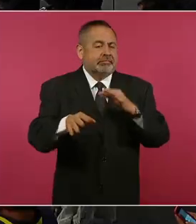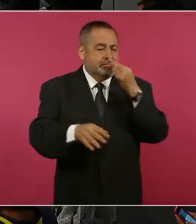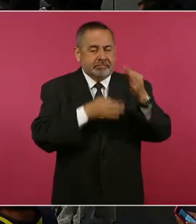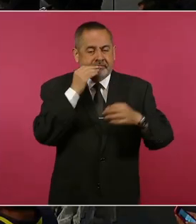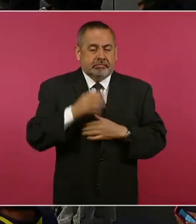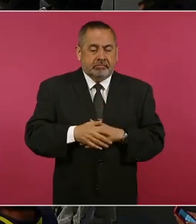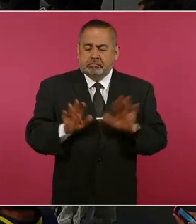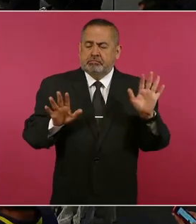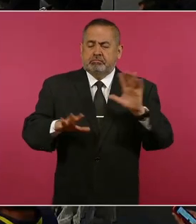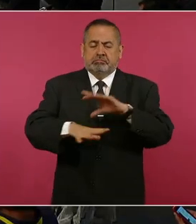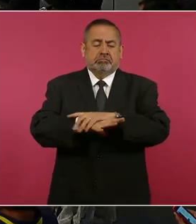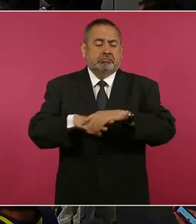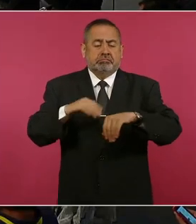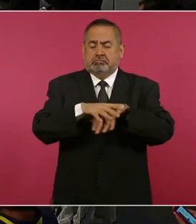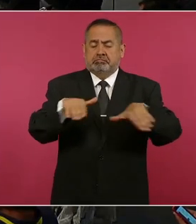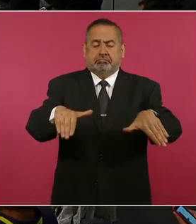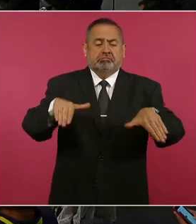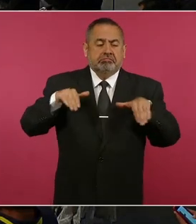era independiente,